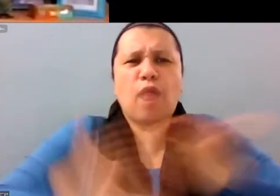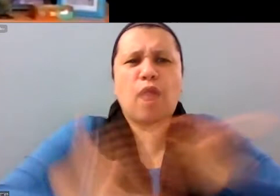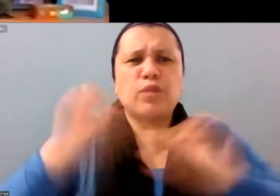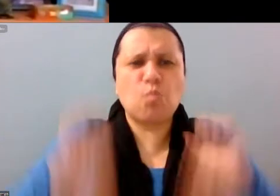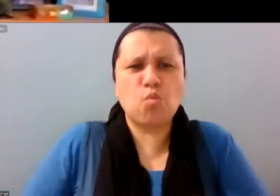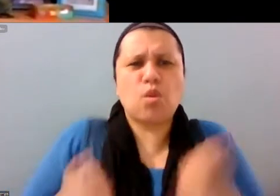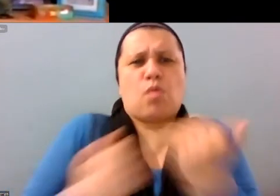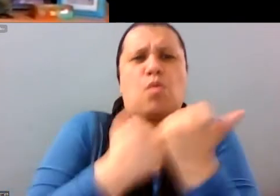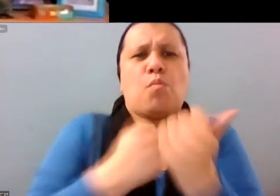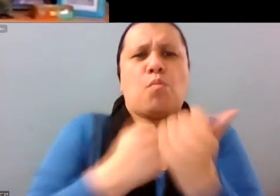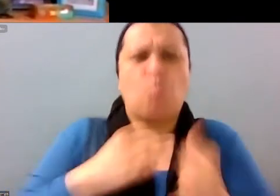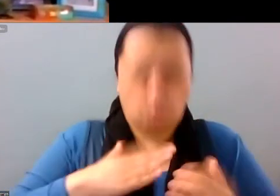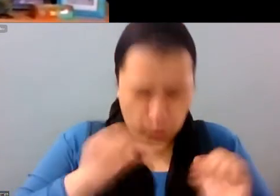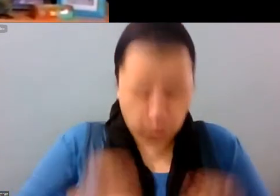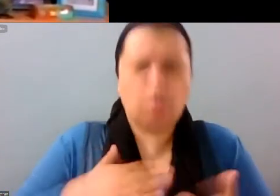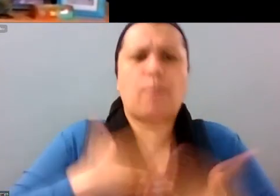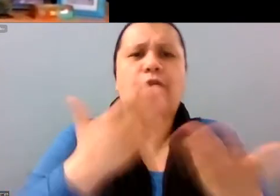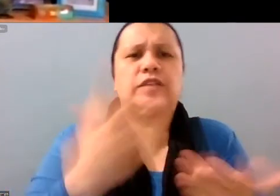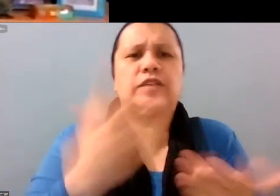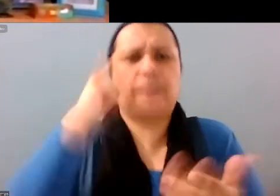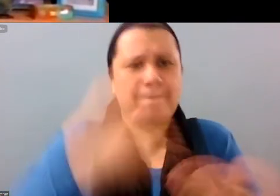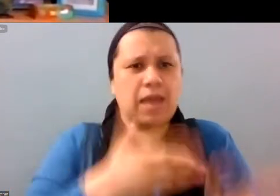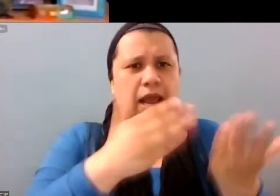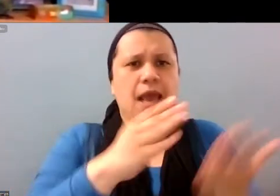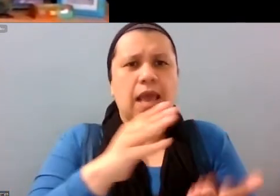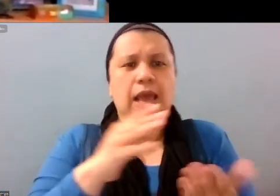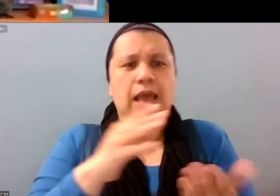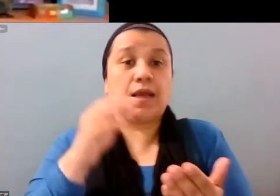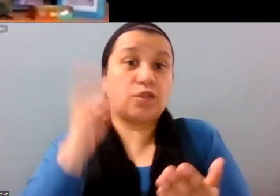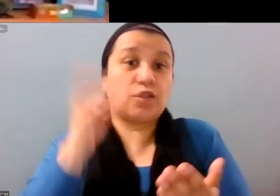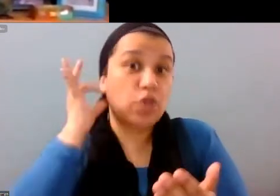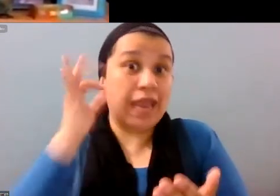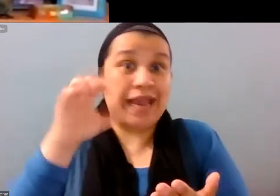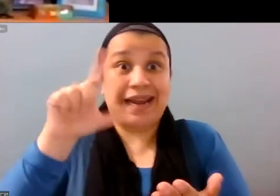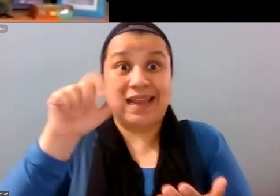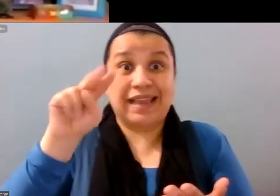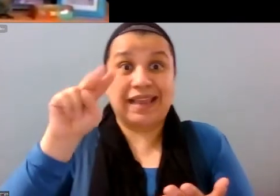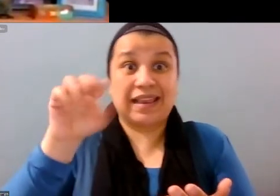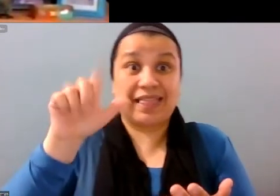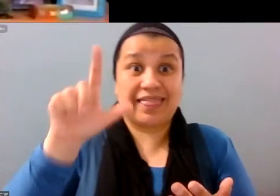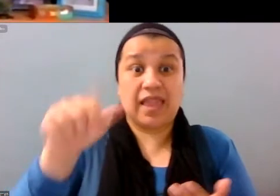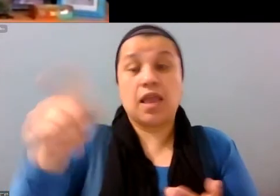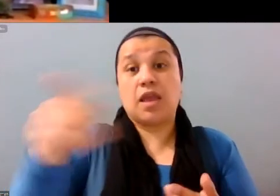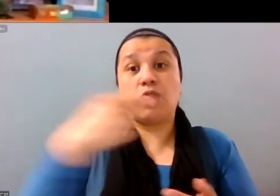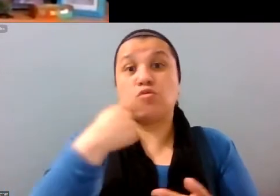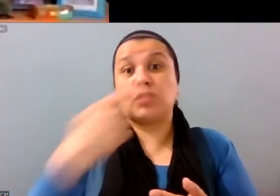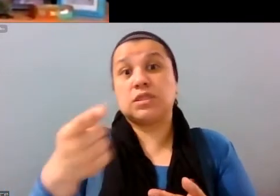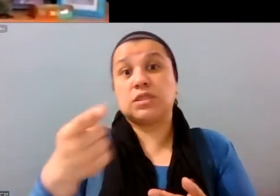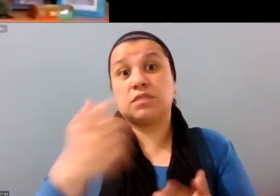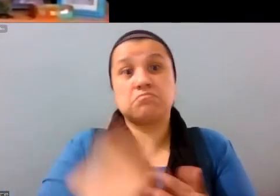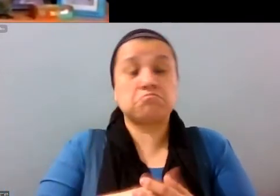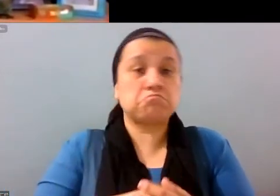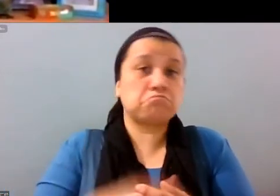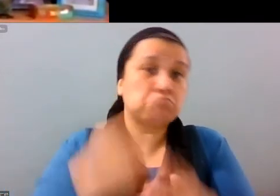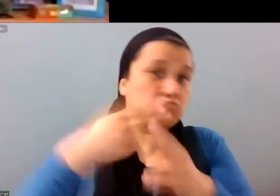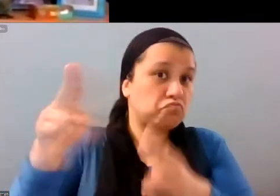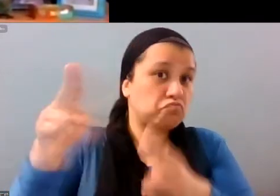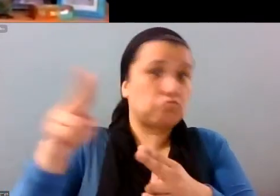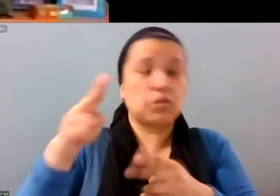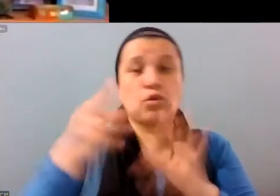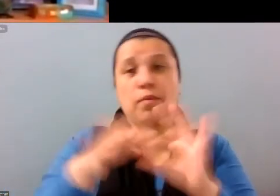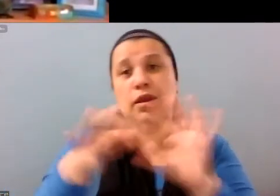igualmente para doña Melania perdón para doña Linda este pudieras hacer un un una breve comentario primero